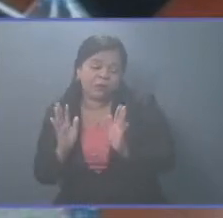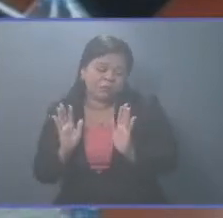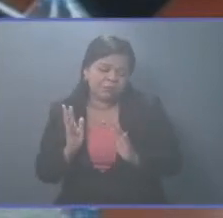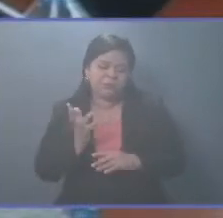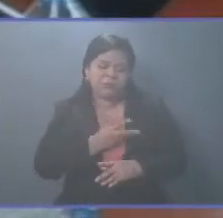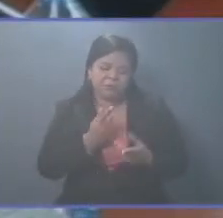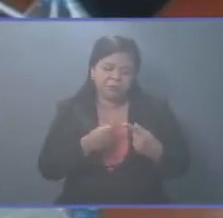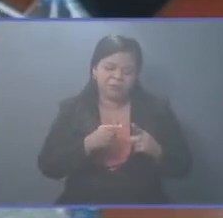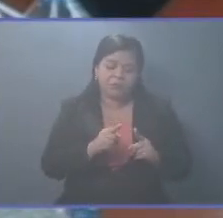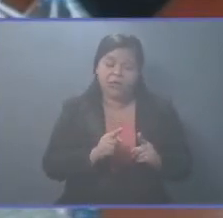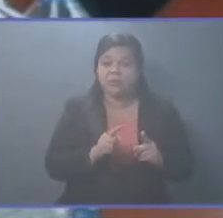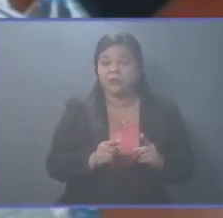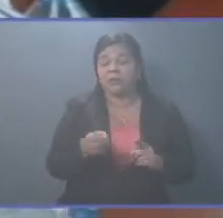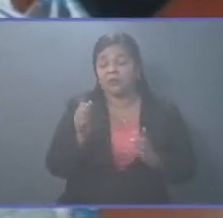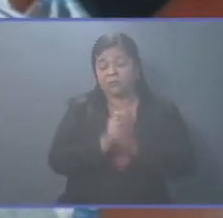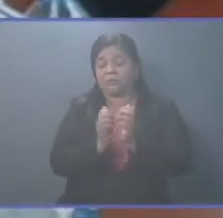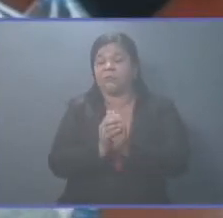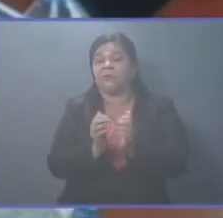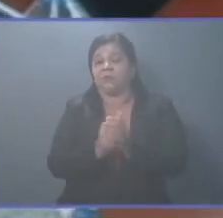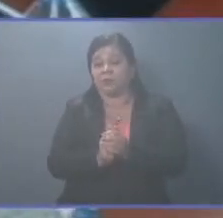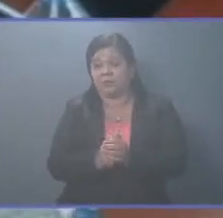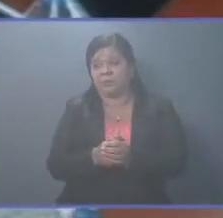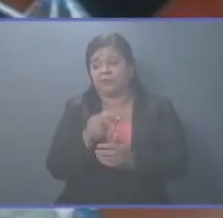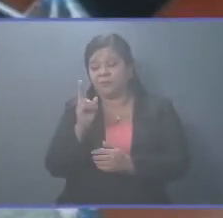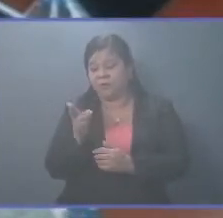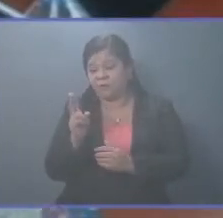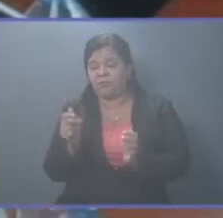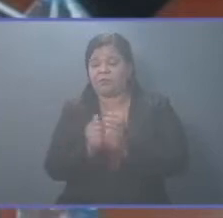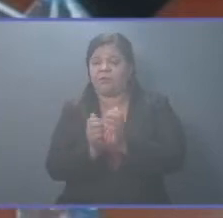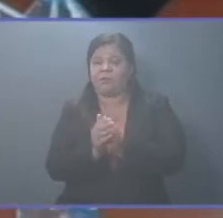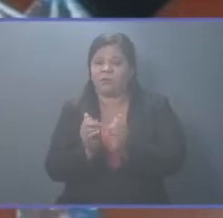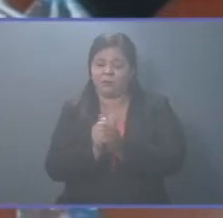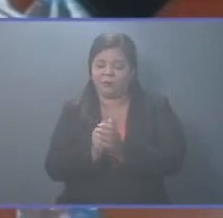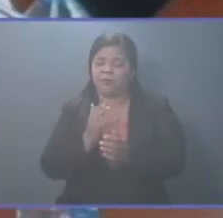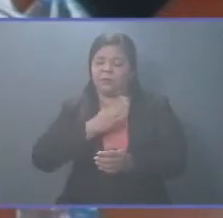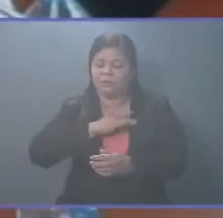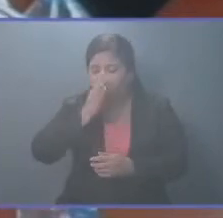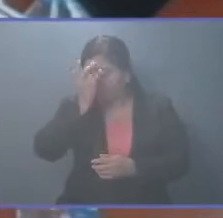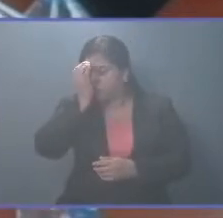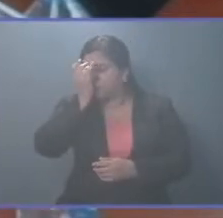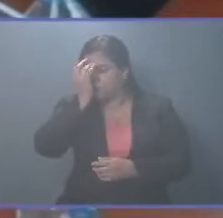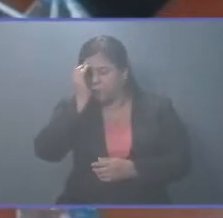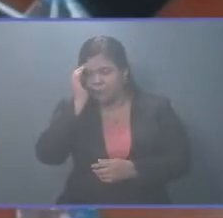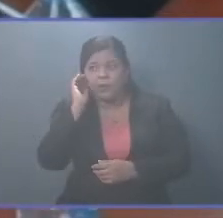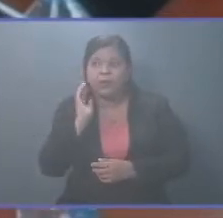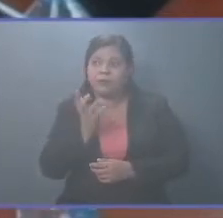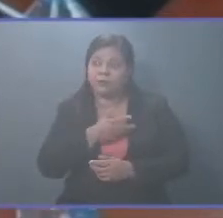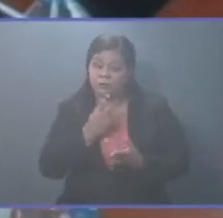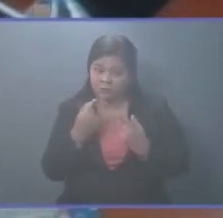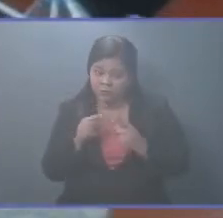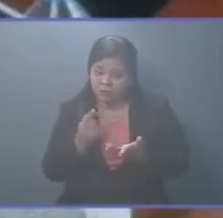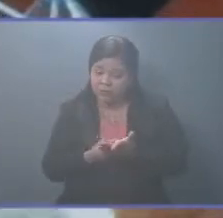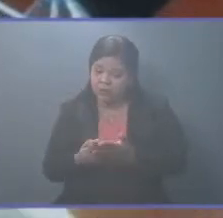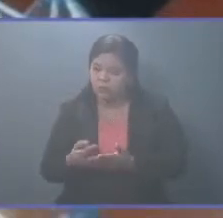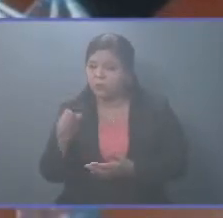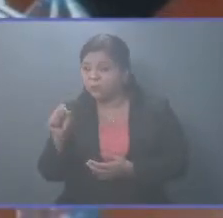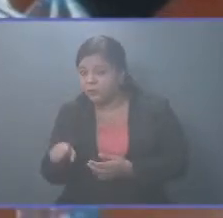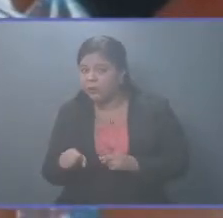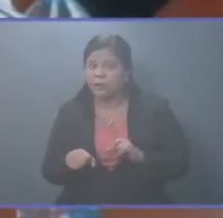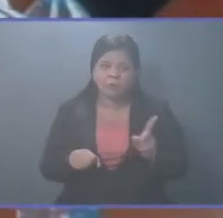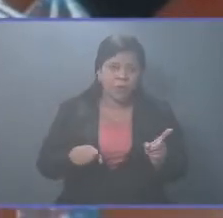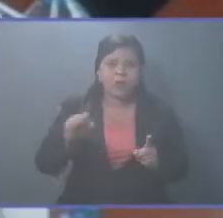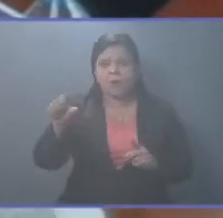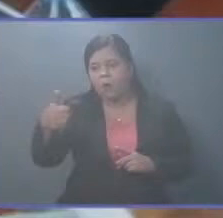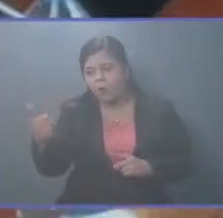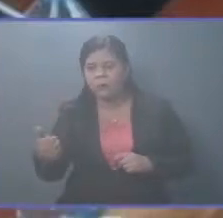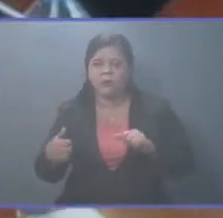con un escenario grave en este país. Eso es lo que a mí me preocupa, que mientras esté la discusión de que si vamos a agarrar esta, que si vamos